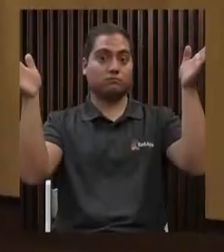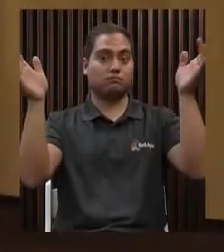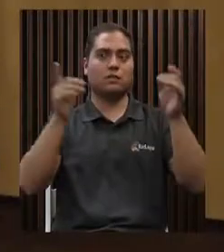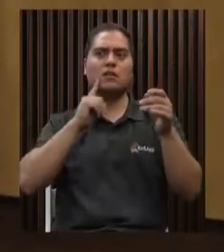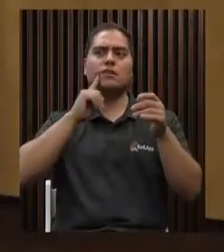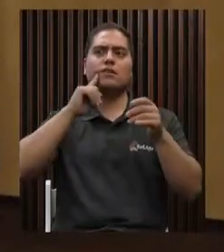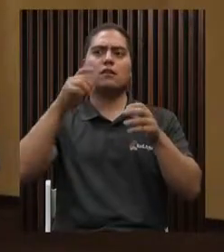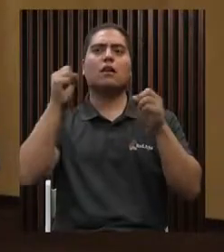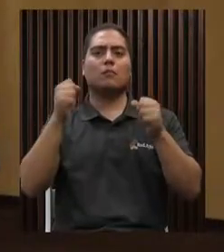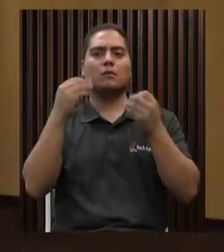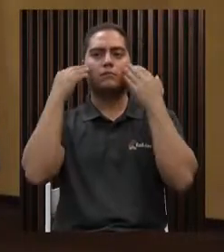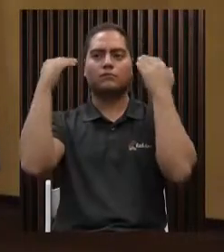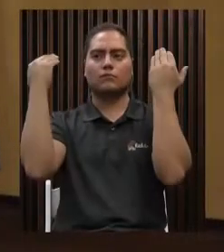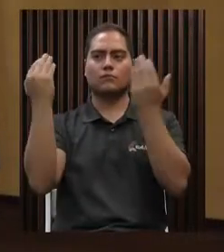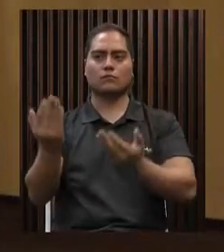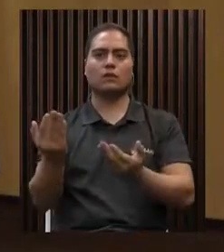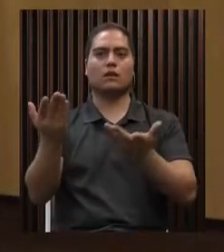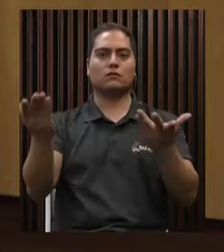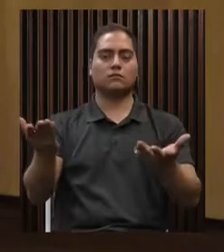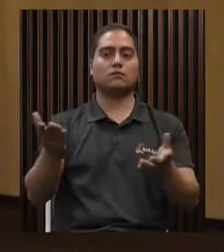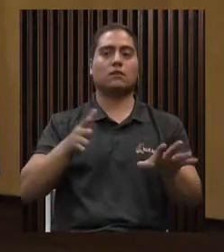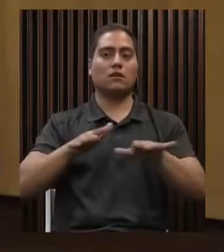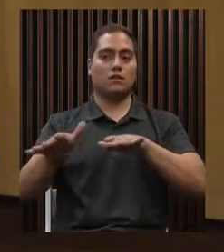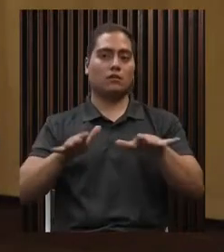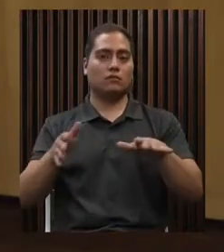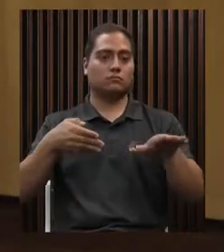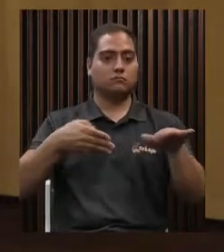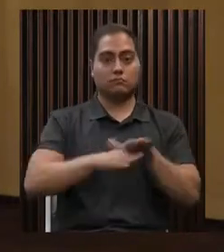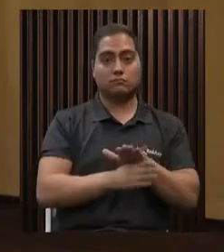podría beneficiarse de un acceso en particular.